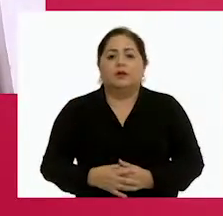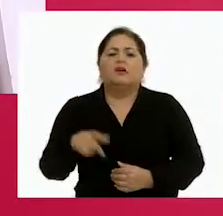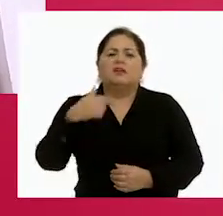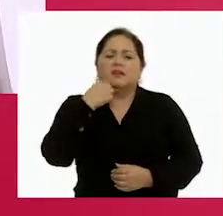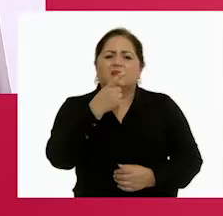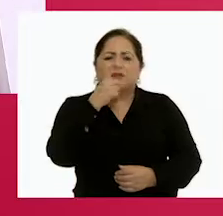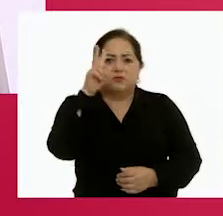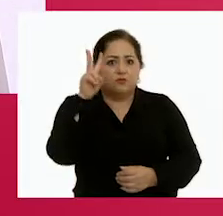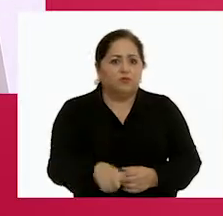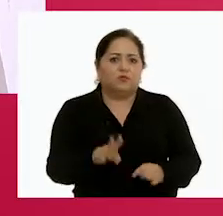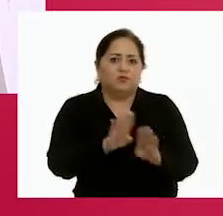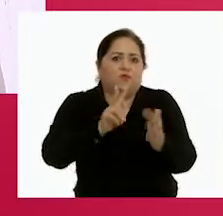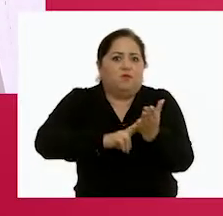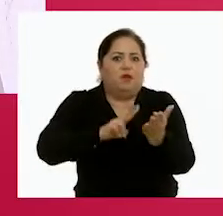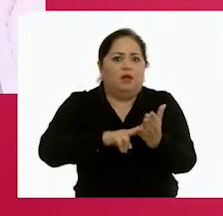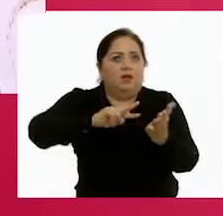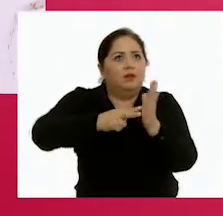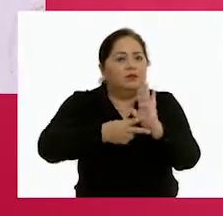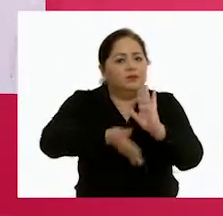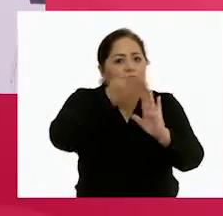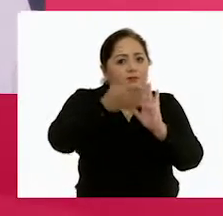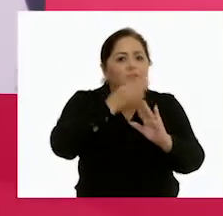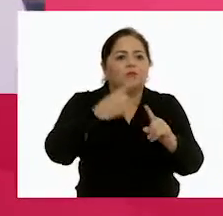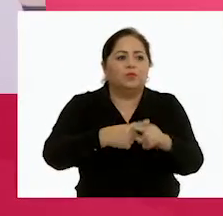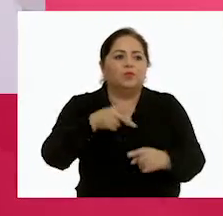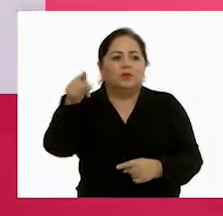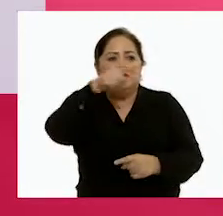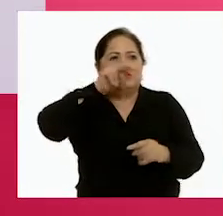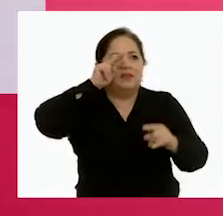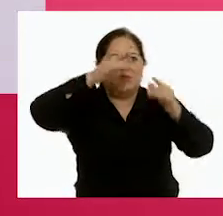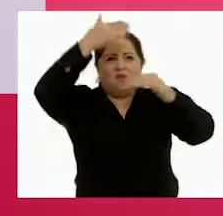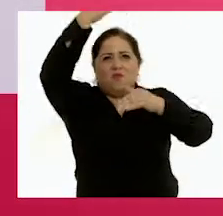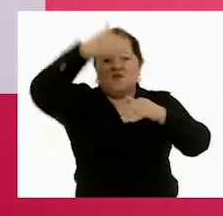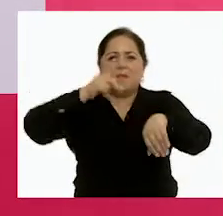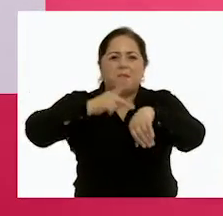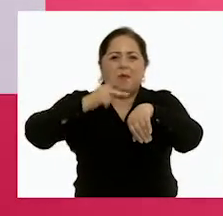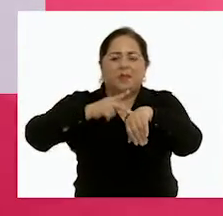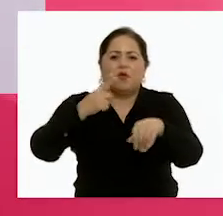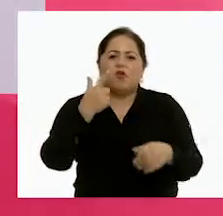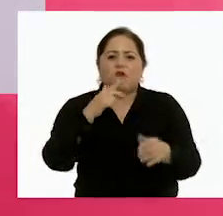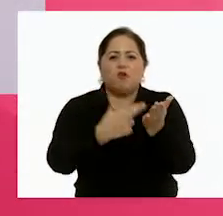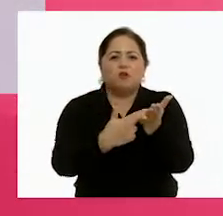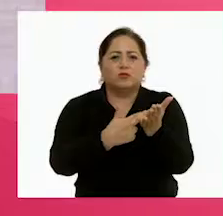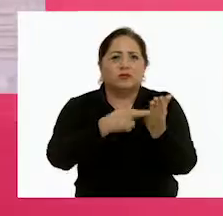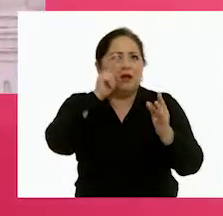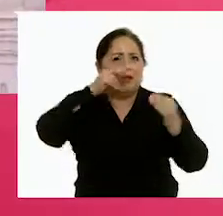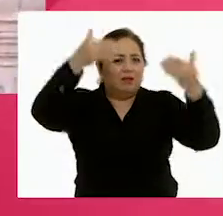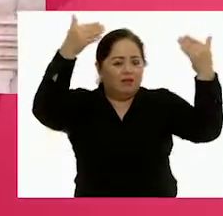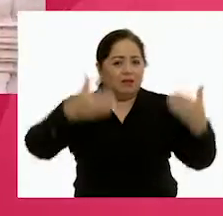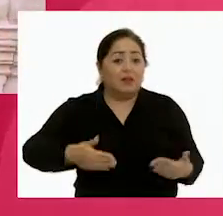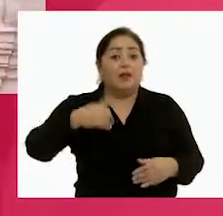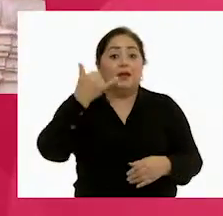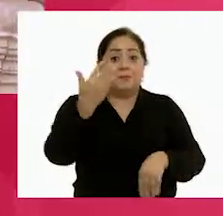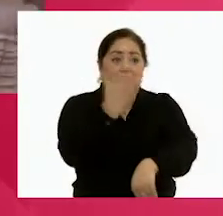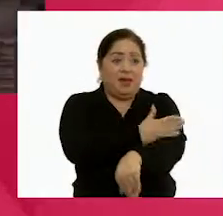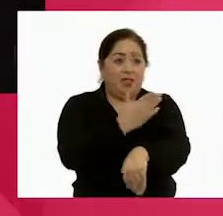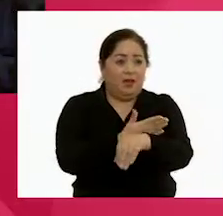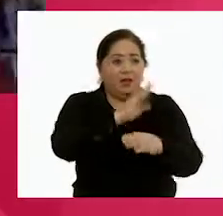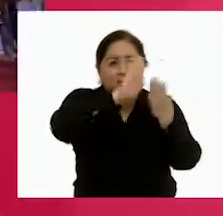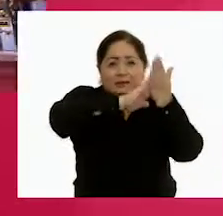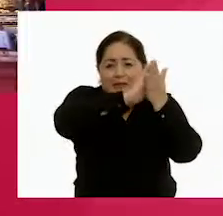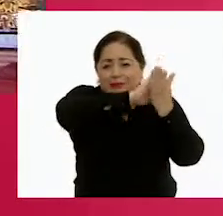trata de una verdadera joya arquitectónica por el labrado de la cantera rosa que observamos en su fachada, los retablos de madera